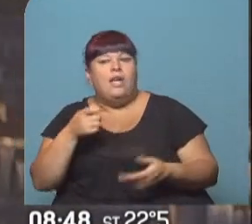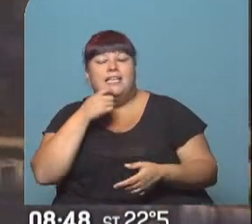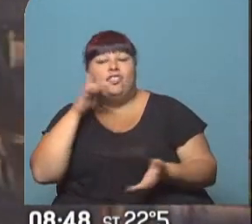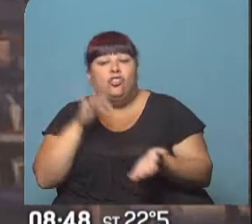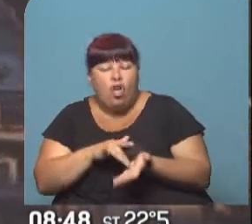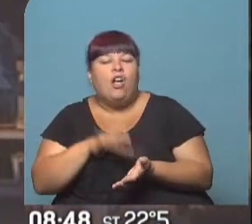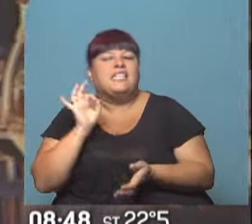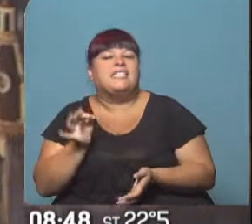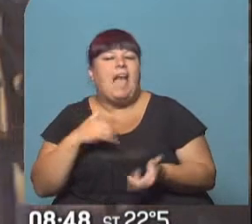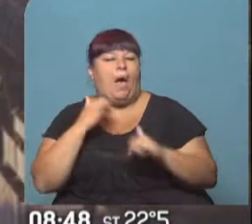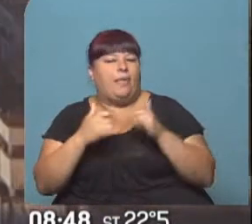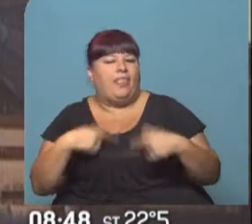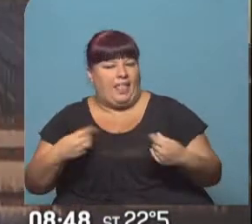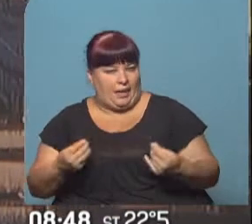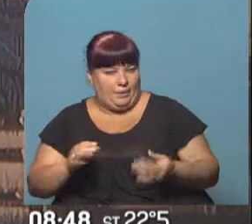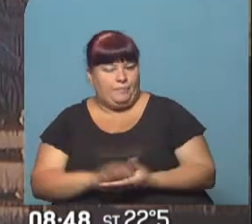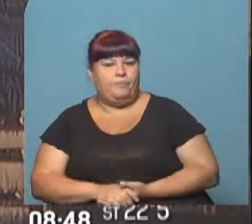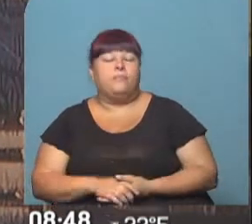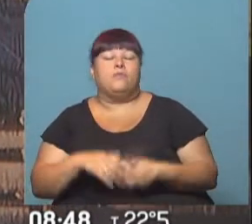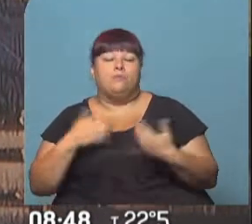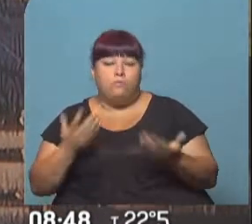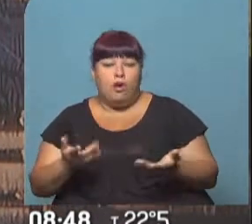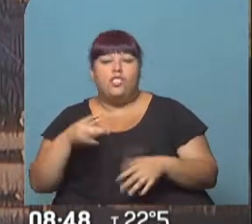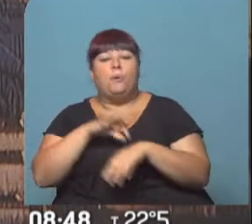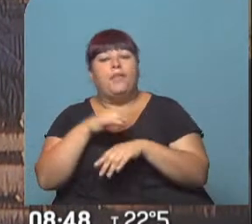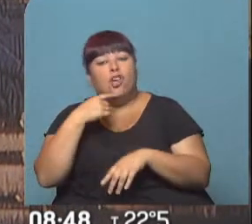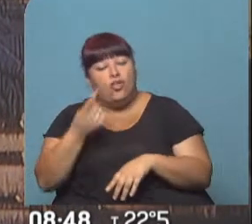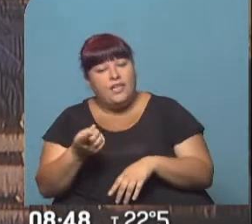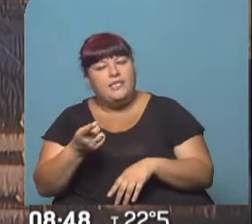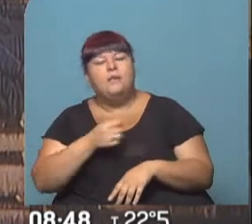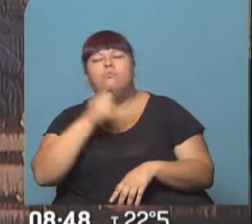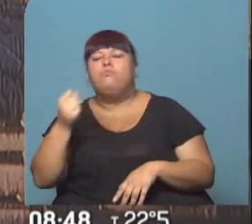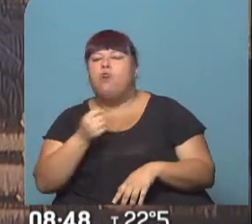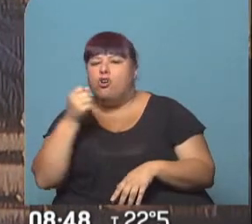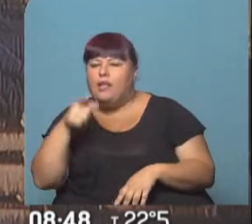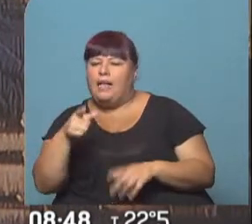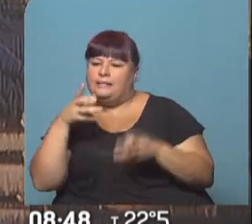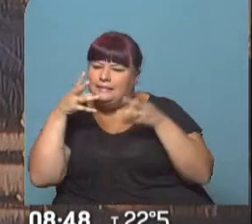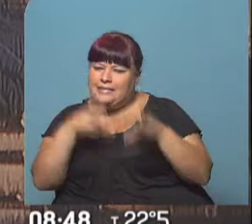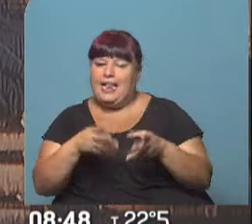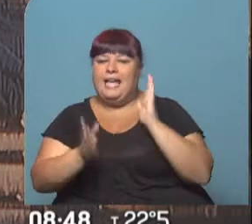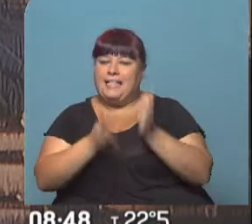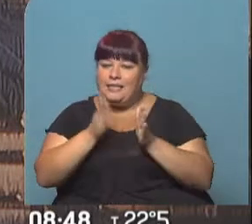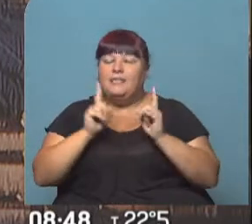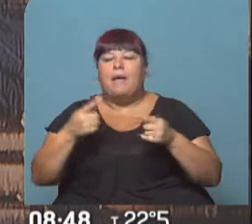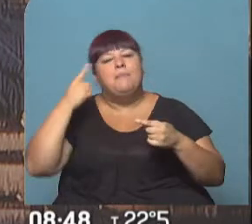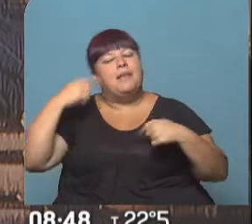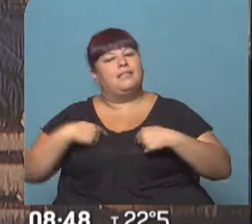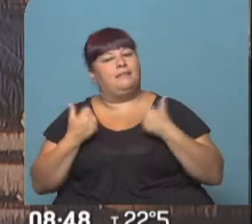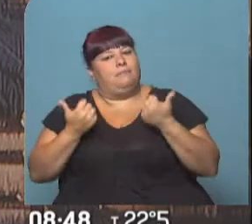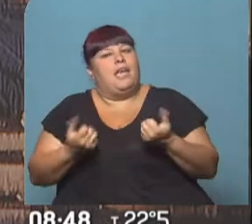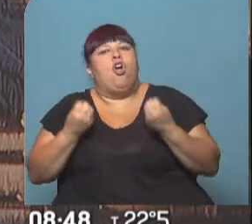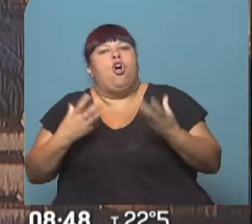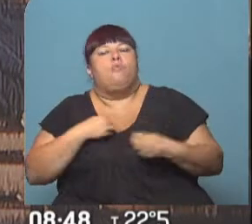vive sabe de lo que estamos hablando. Por eso dicen los médicos que es tan importante para esa batalla, tanto como el tratamiento, de la autoestima, cómo